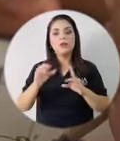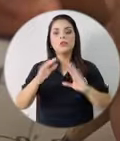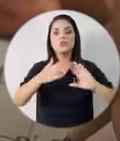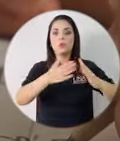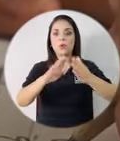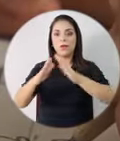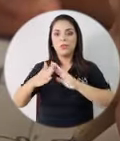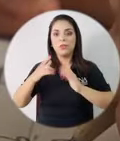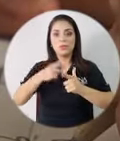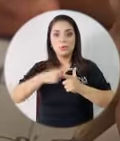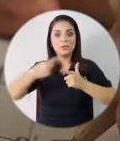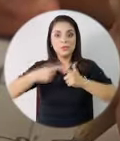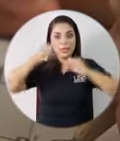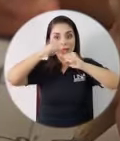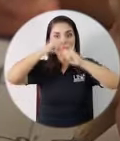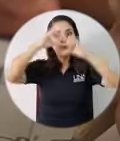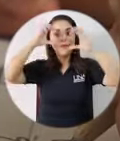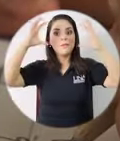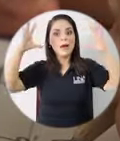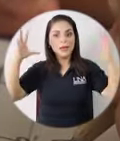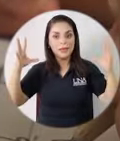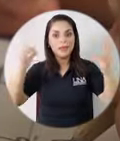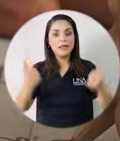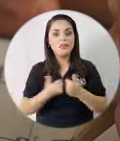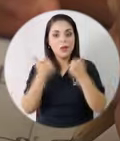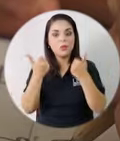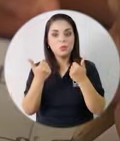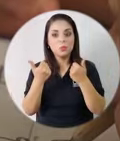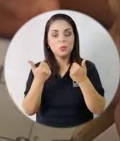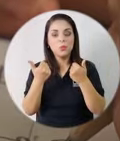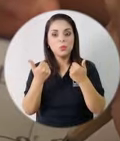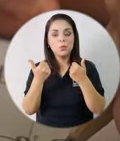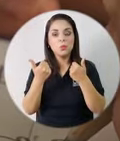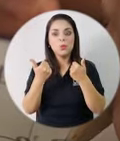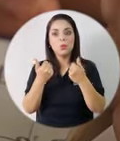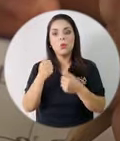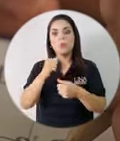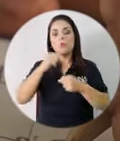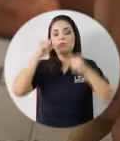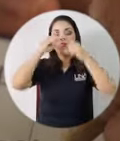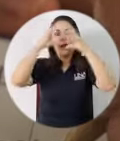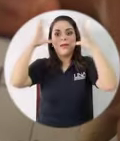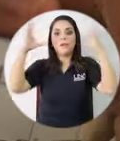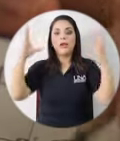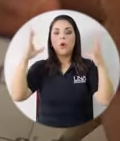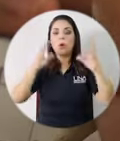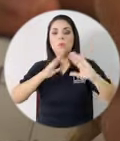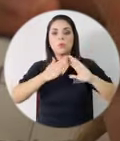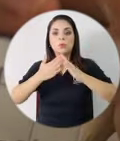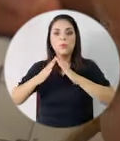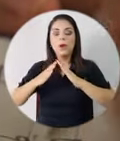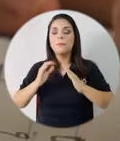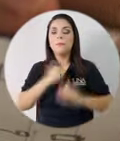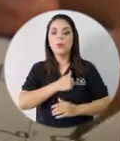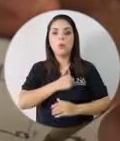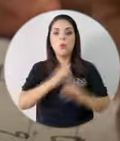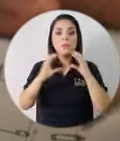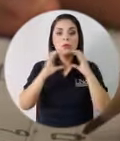con toda la ciudadanía. Entonces, imagínense el reto, lo que implica, por ejemplo, a nivel de